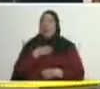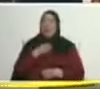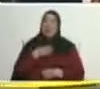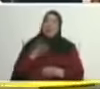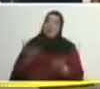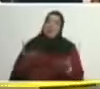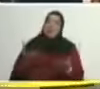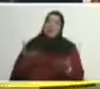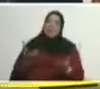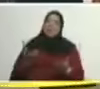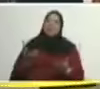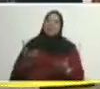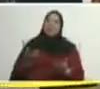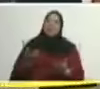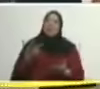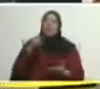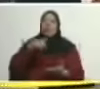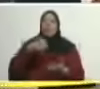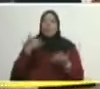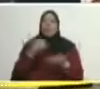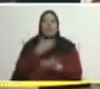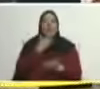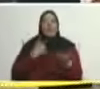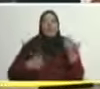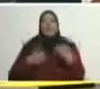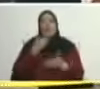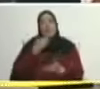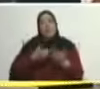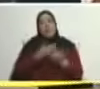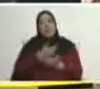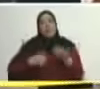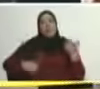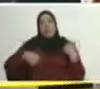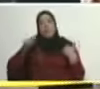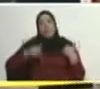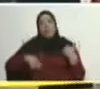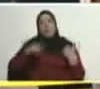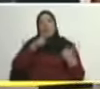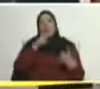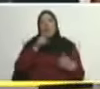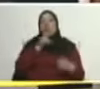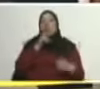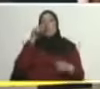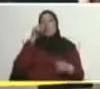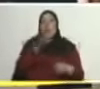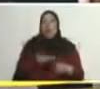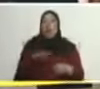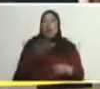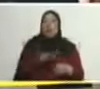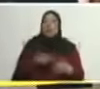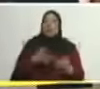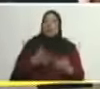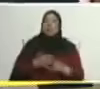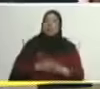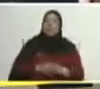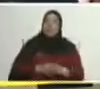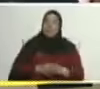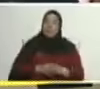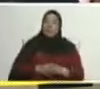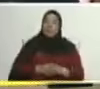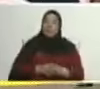please permit me to establish or to accept the call, which has already been